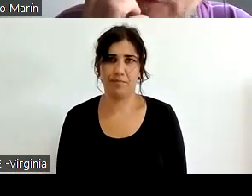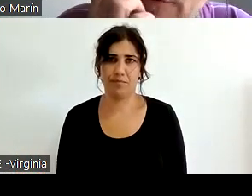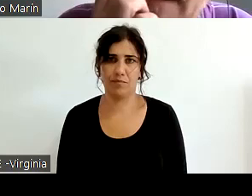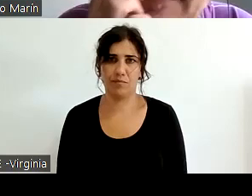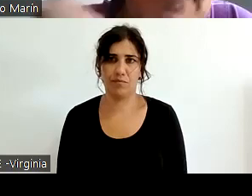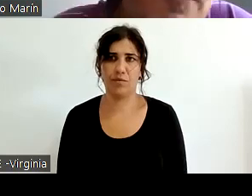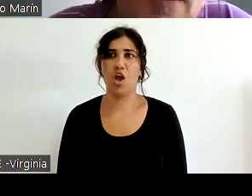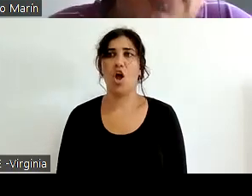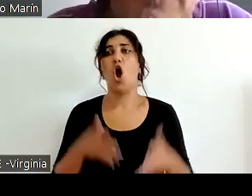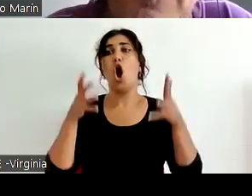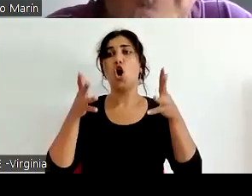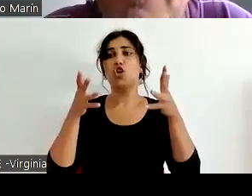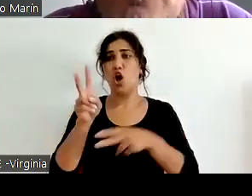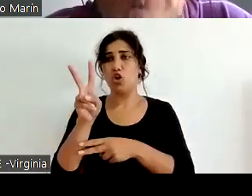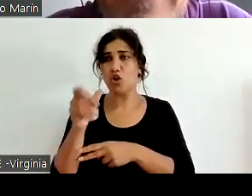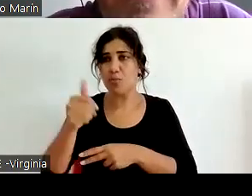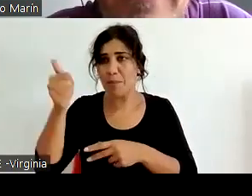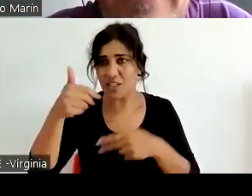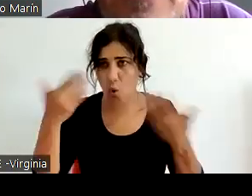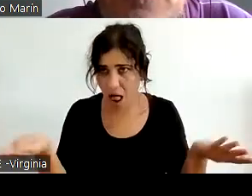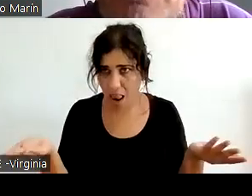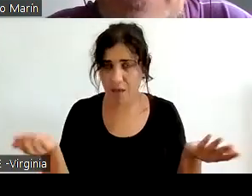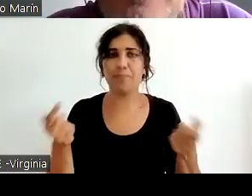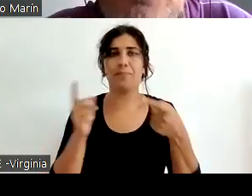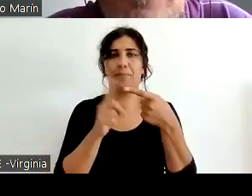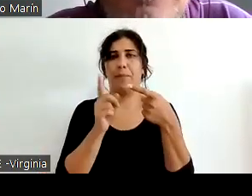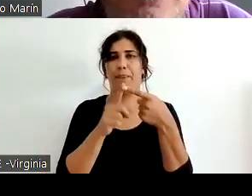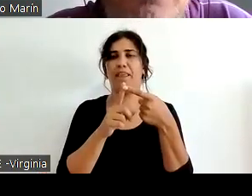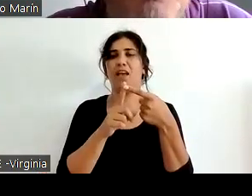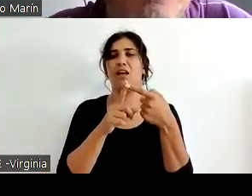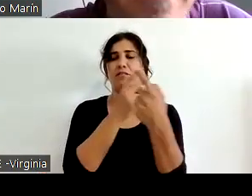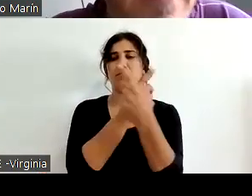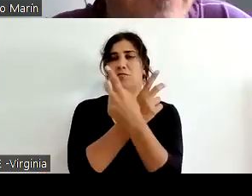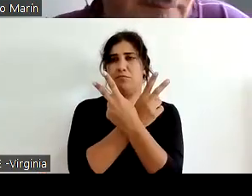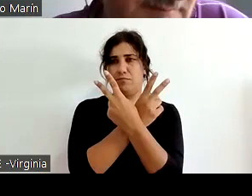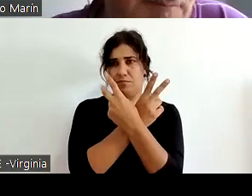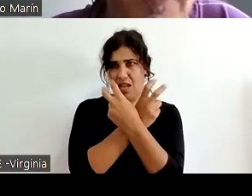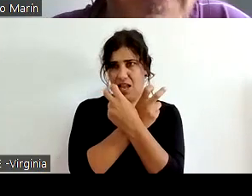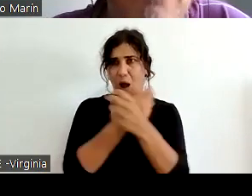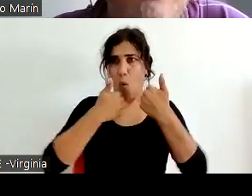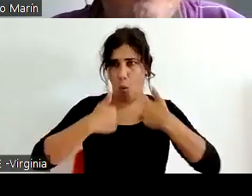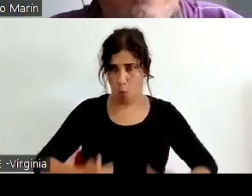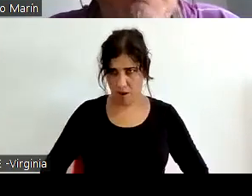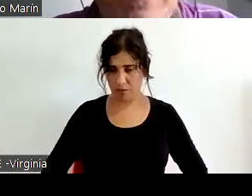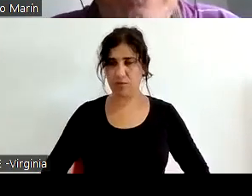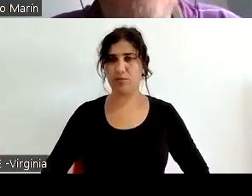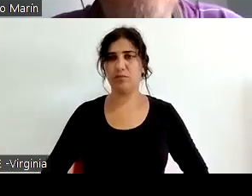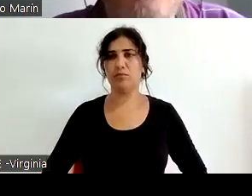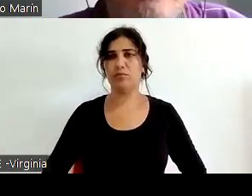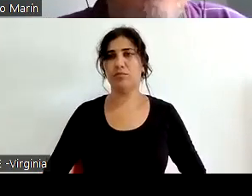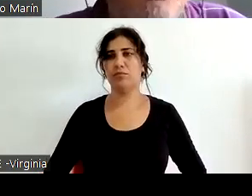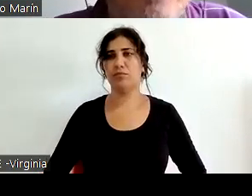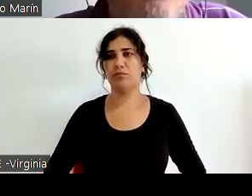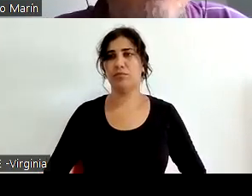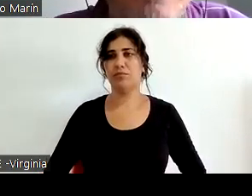Dos consejos más serían: una buena nutrición del sistema musculoesquelético pasa por un aporte adecuado de proteínas, comentado, para la